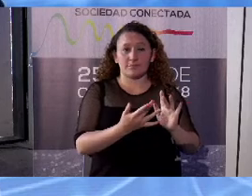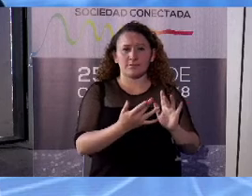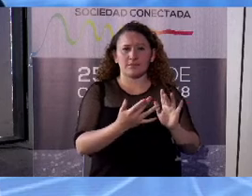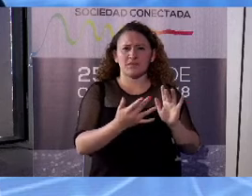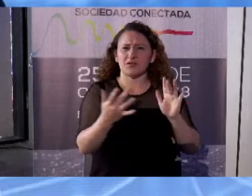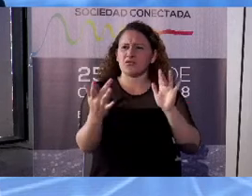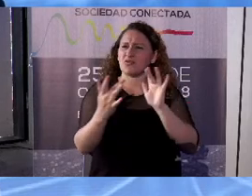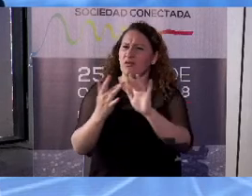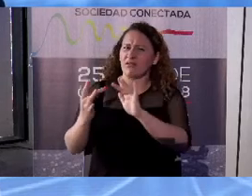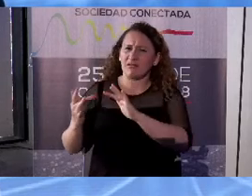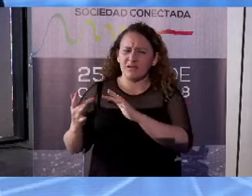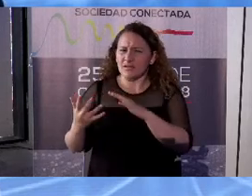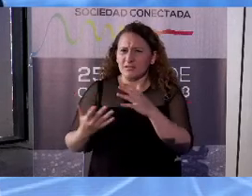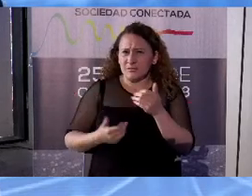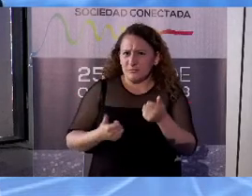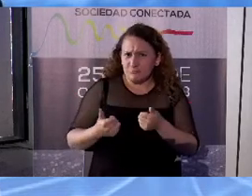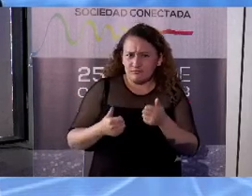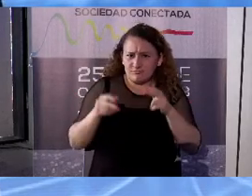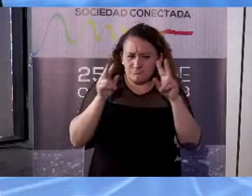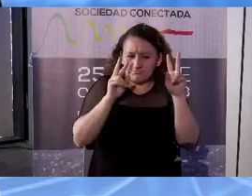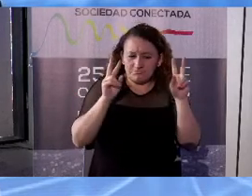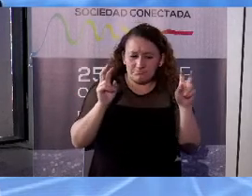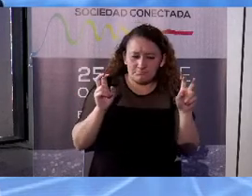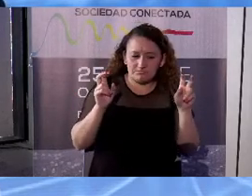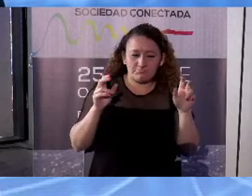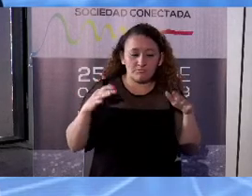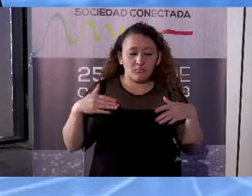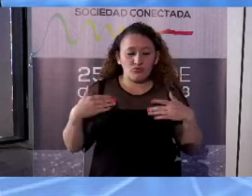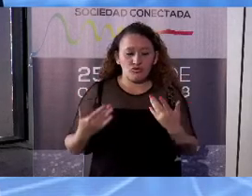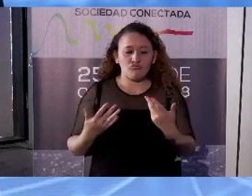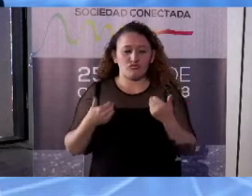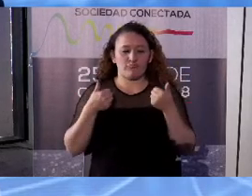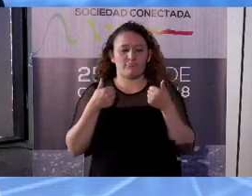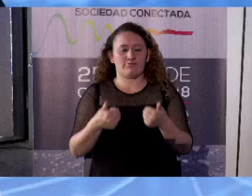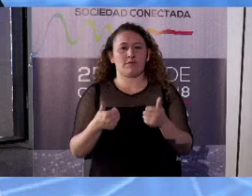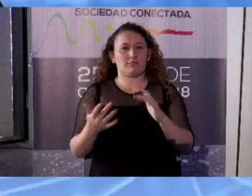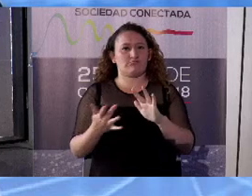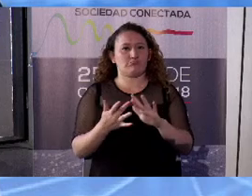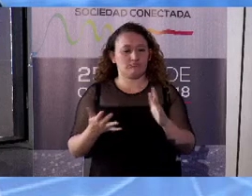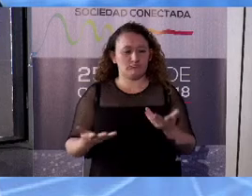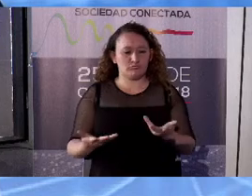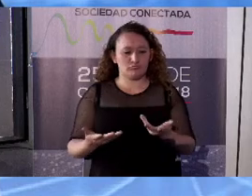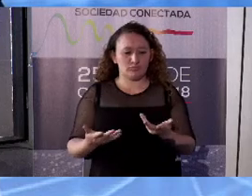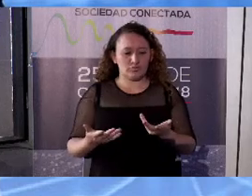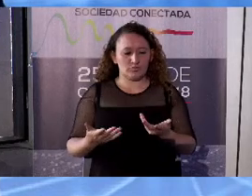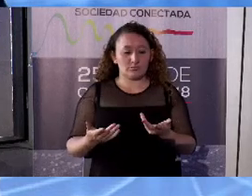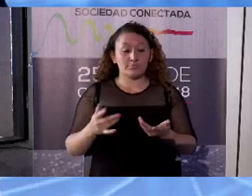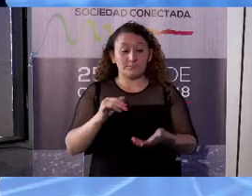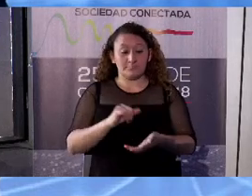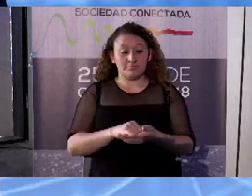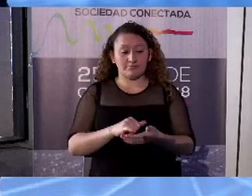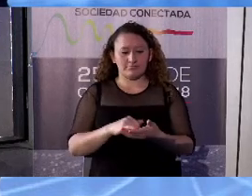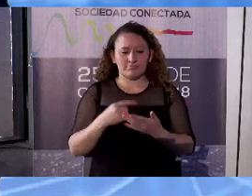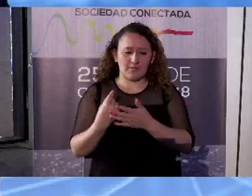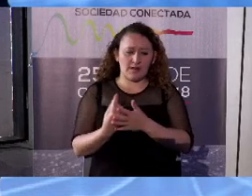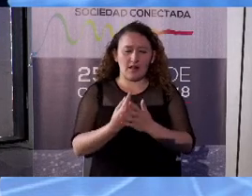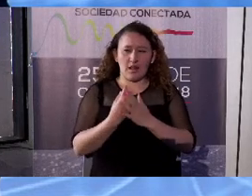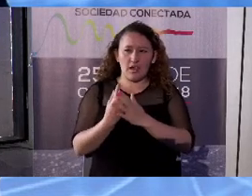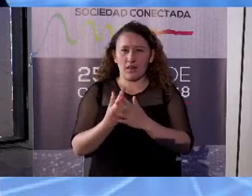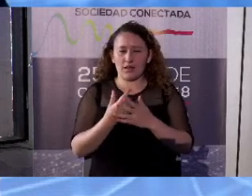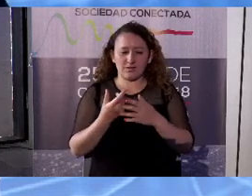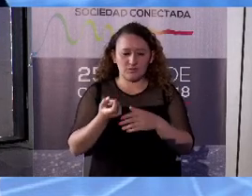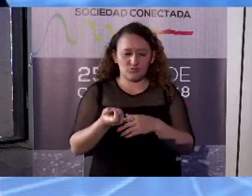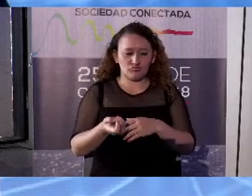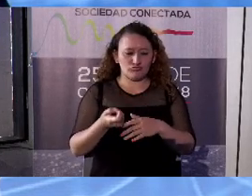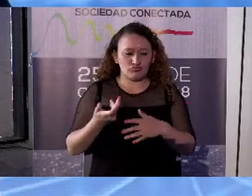de tema de conectividad sino también de cómo estar bien conectados y es un poco lo que vamos a discutir esta mañana en